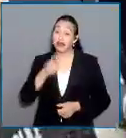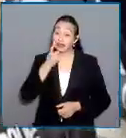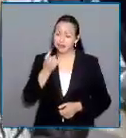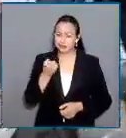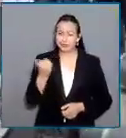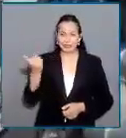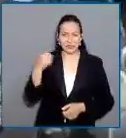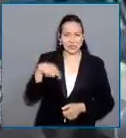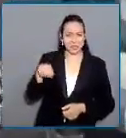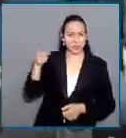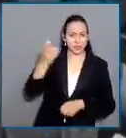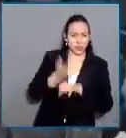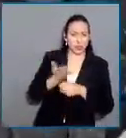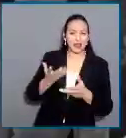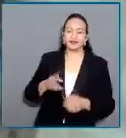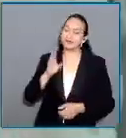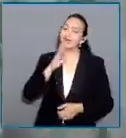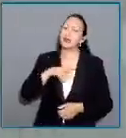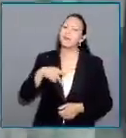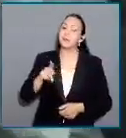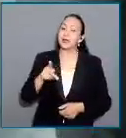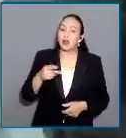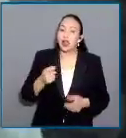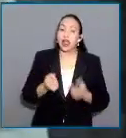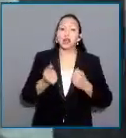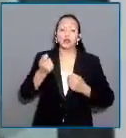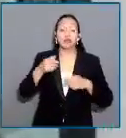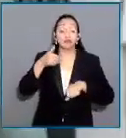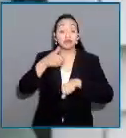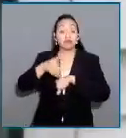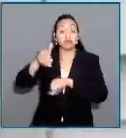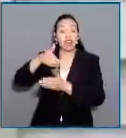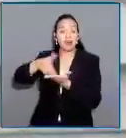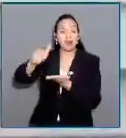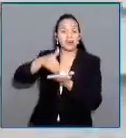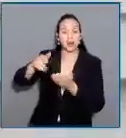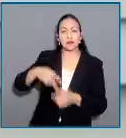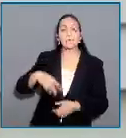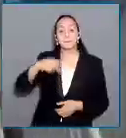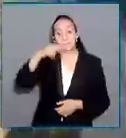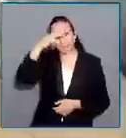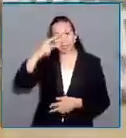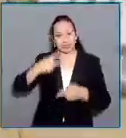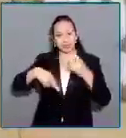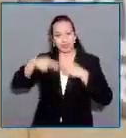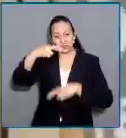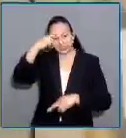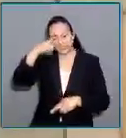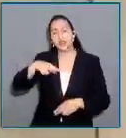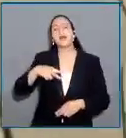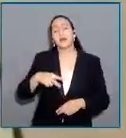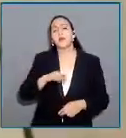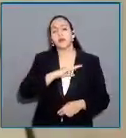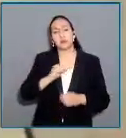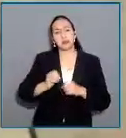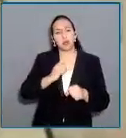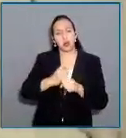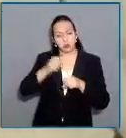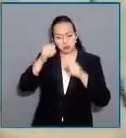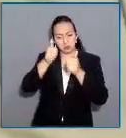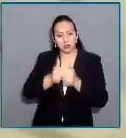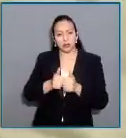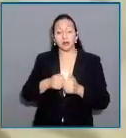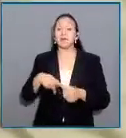trabajadores mexicanos que serían deportados tendrían dificultades para reinstalarse en nuestro país, además de que los ingresos